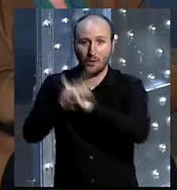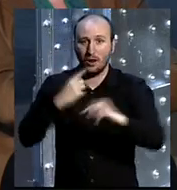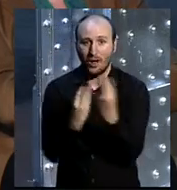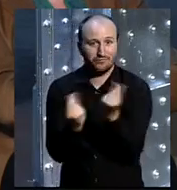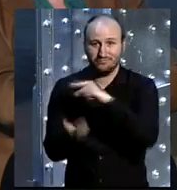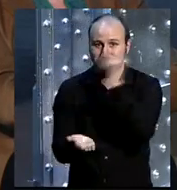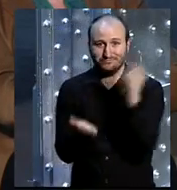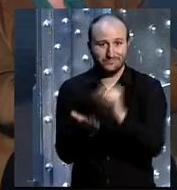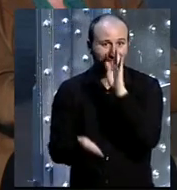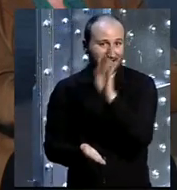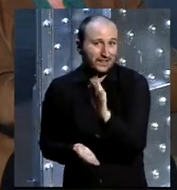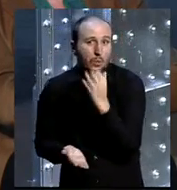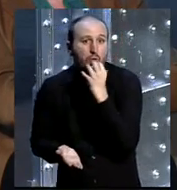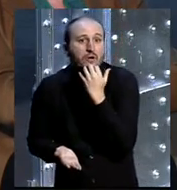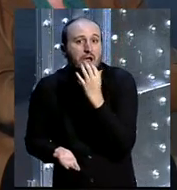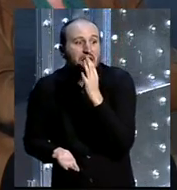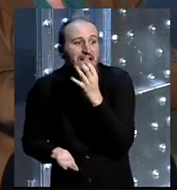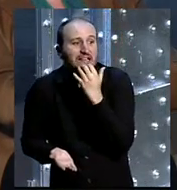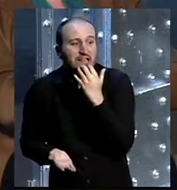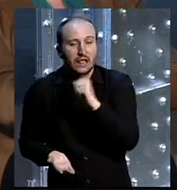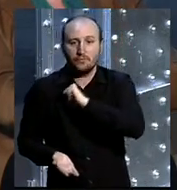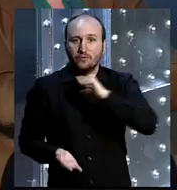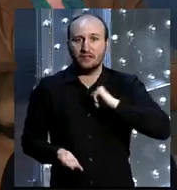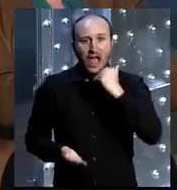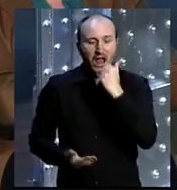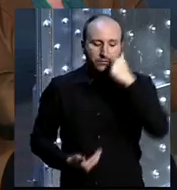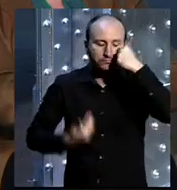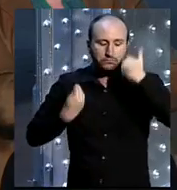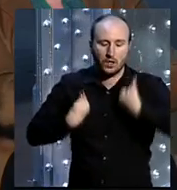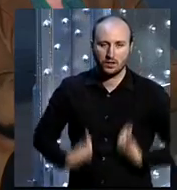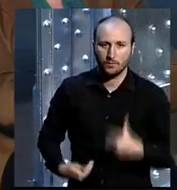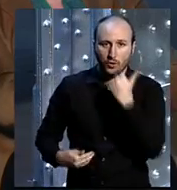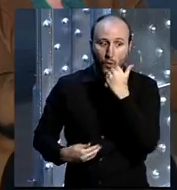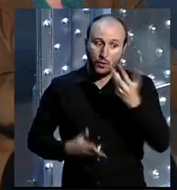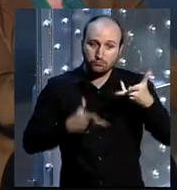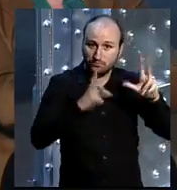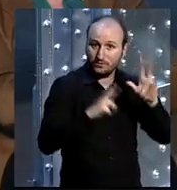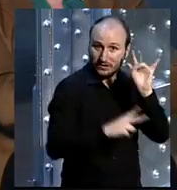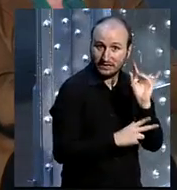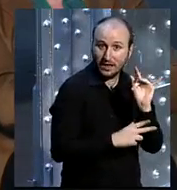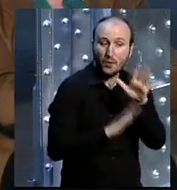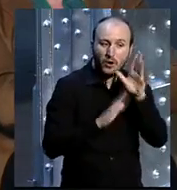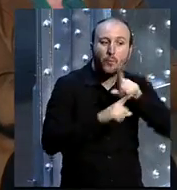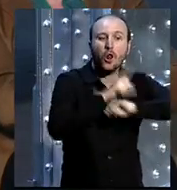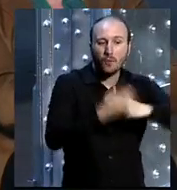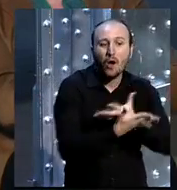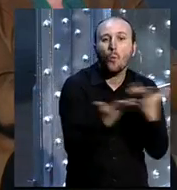decimos que la privacidad es un elemento del individuo y el individuo consiente, ¿cuál es el